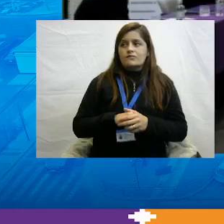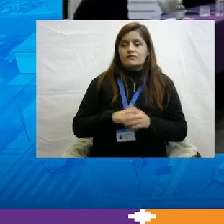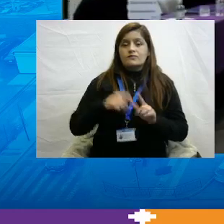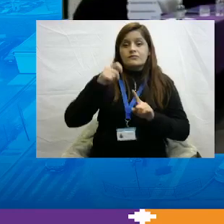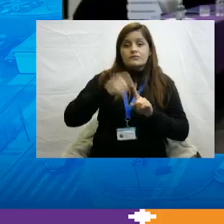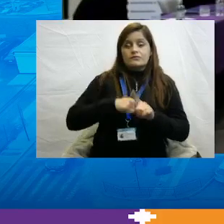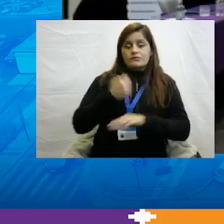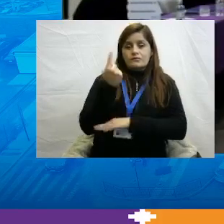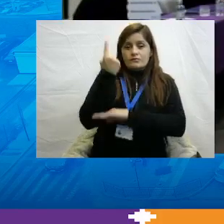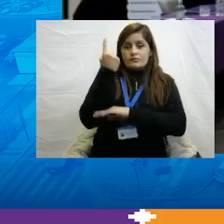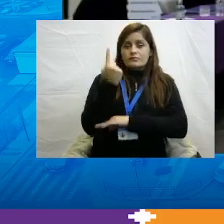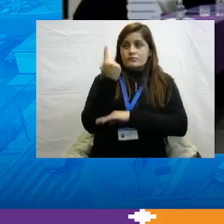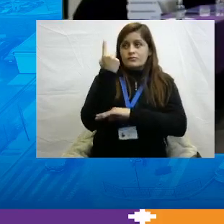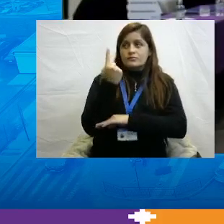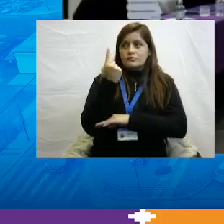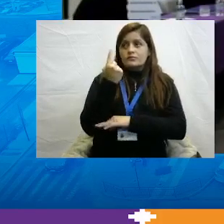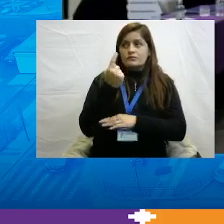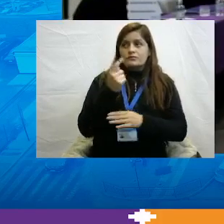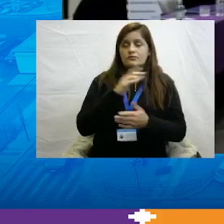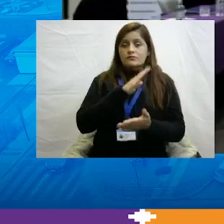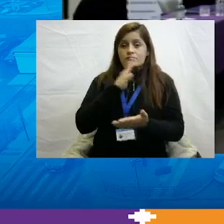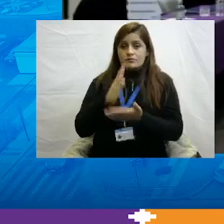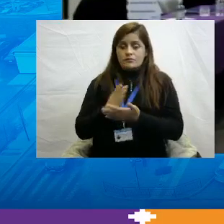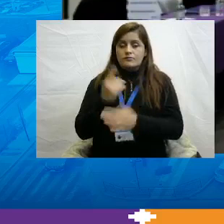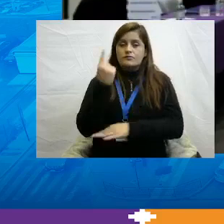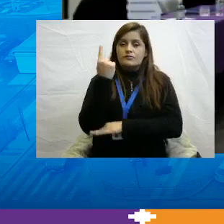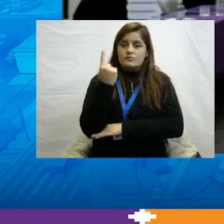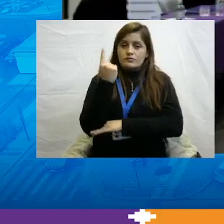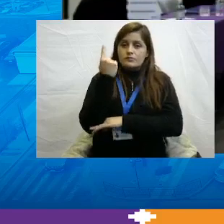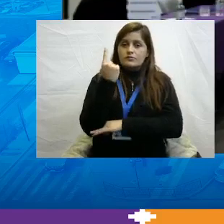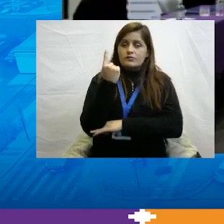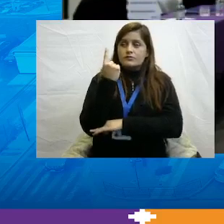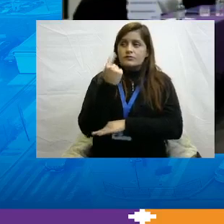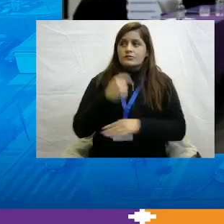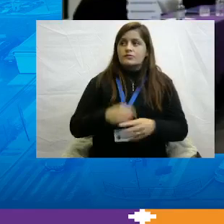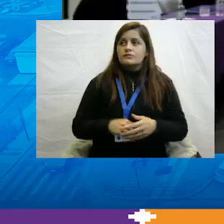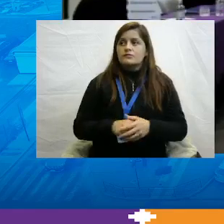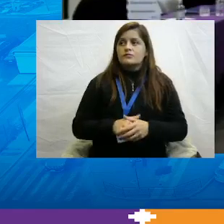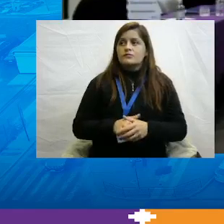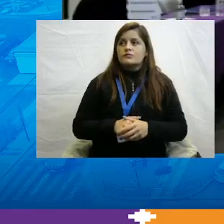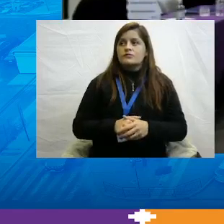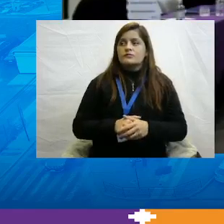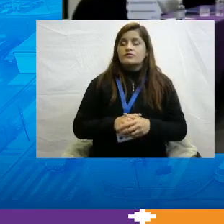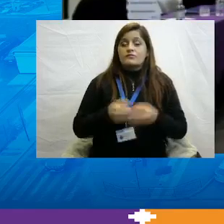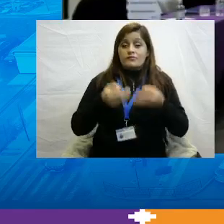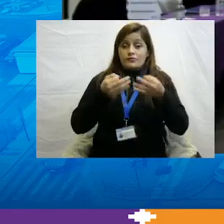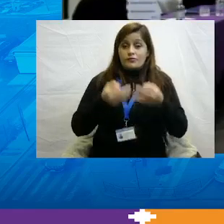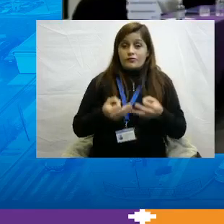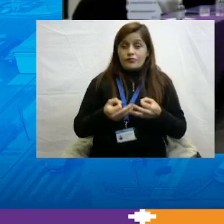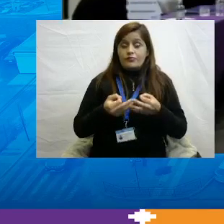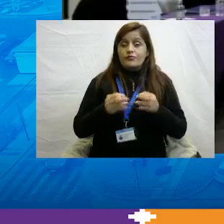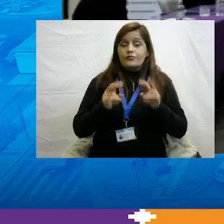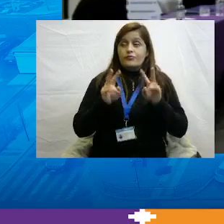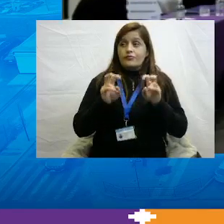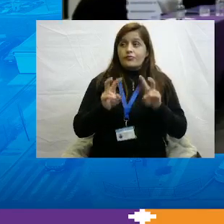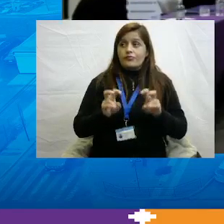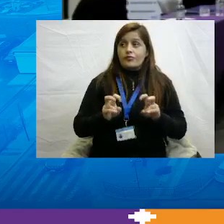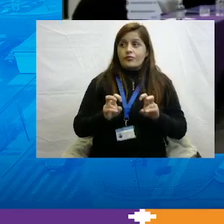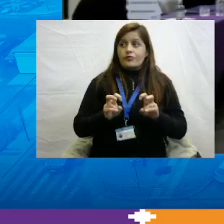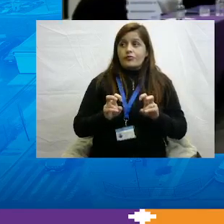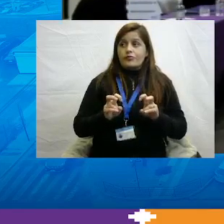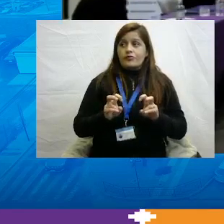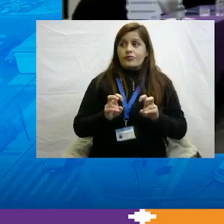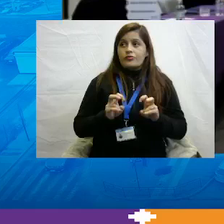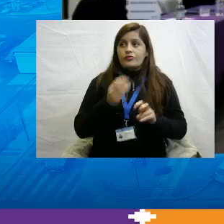diciembre, porque el contrato duraba hasta diciembre, y la totalidad de la remuneración hasta la convalidación del despido